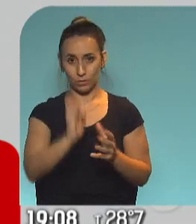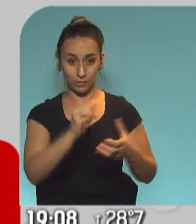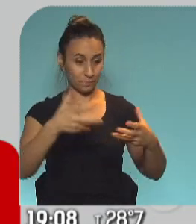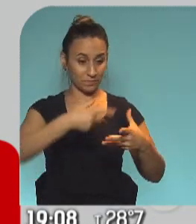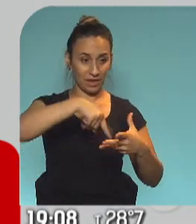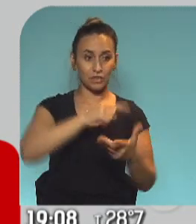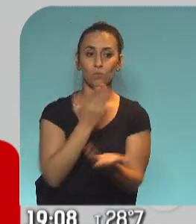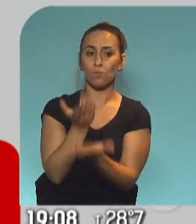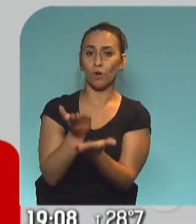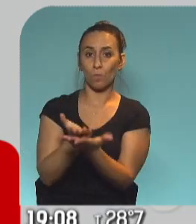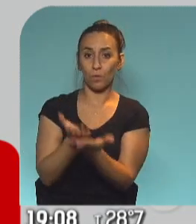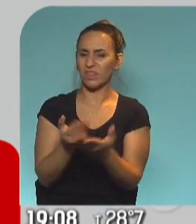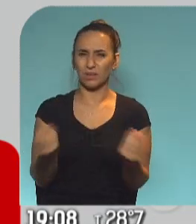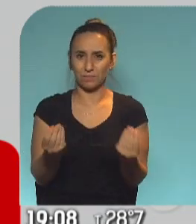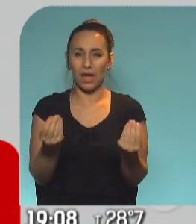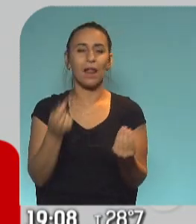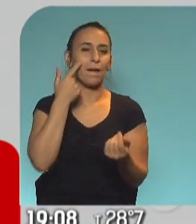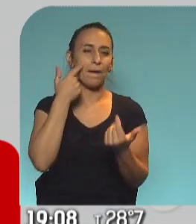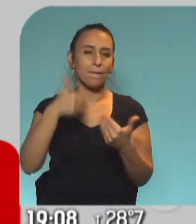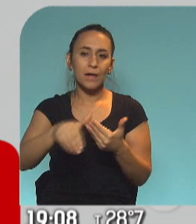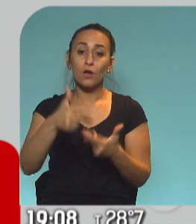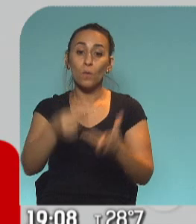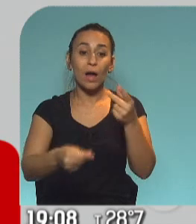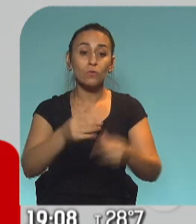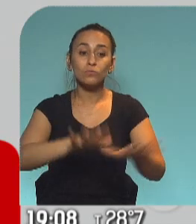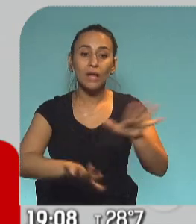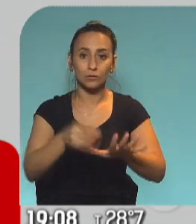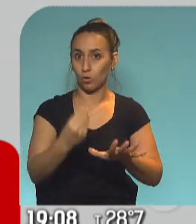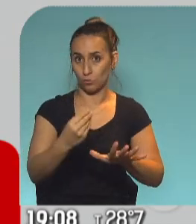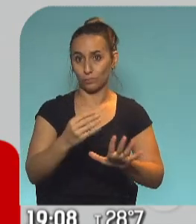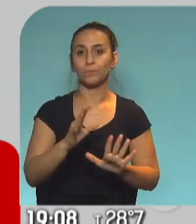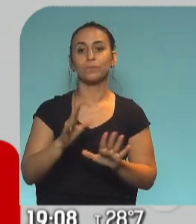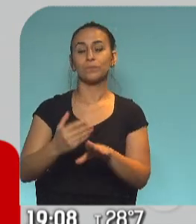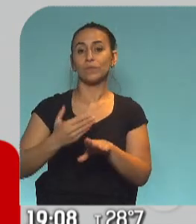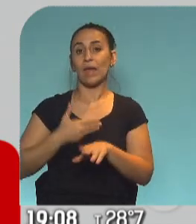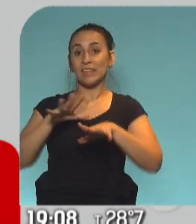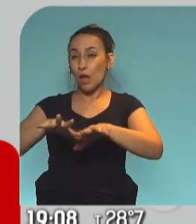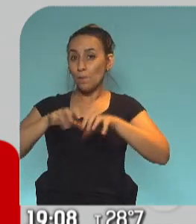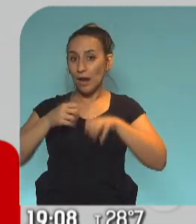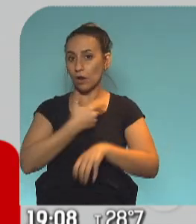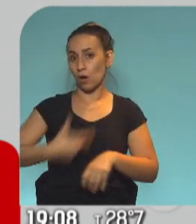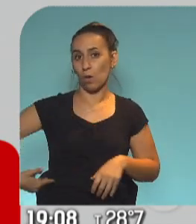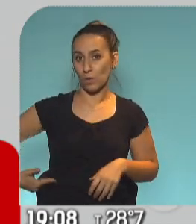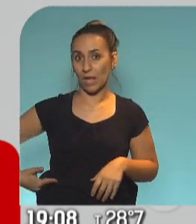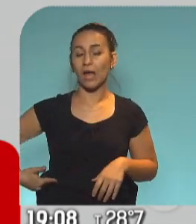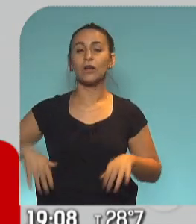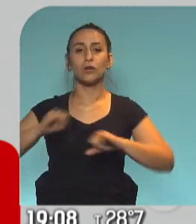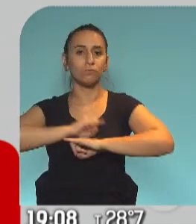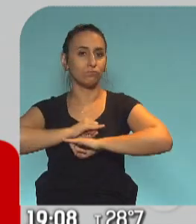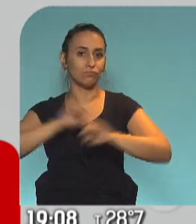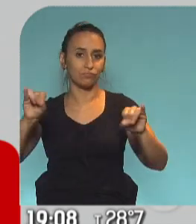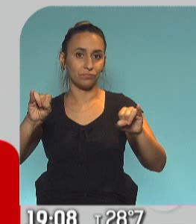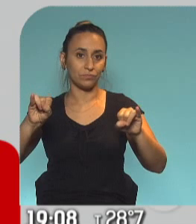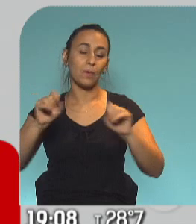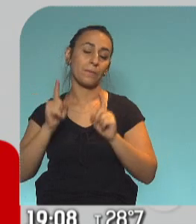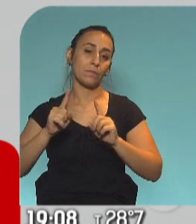algunas propuestas para ver qué hacer con la vacunación. Bueno, lo que hizo más temprano el gobierno fue lanzar, además de